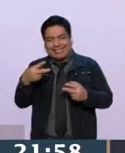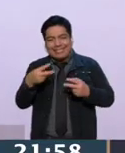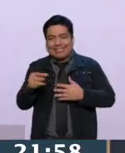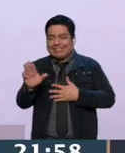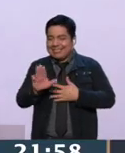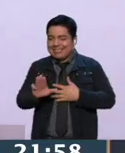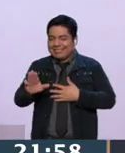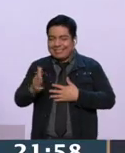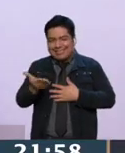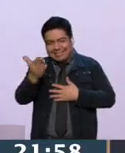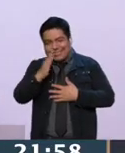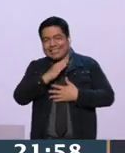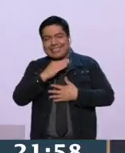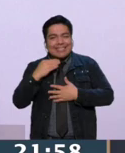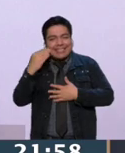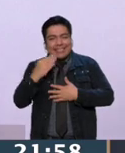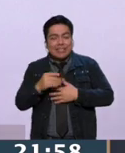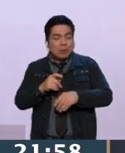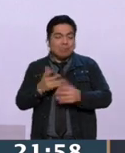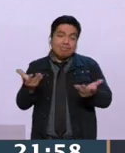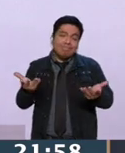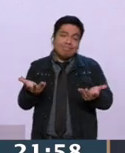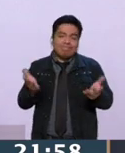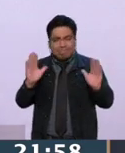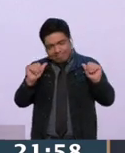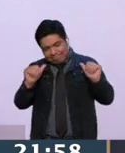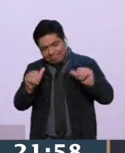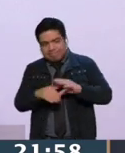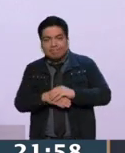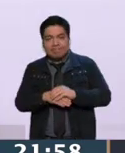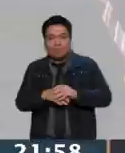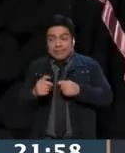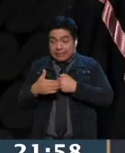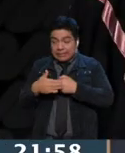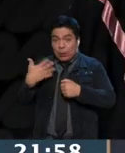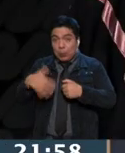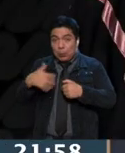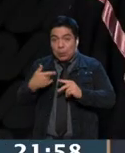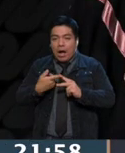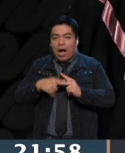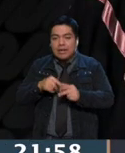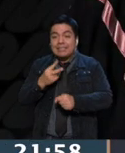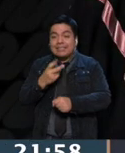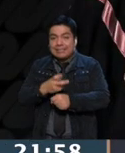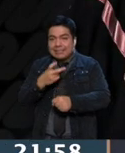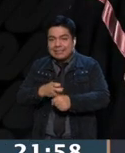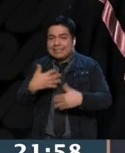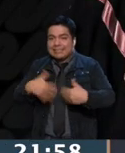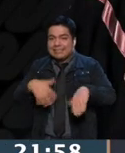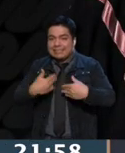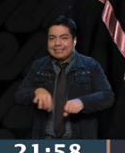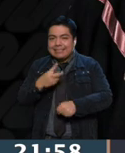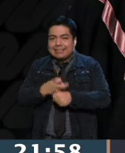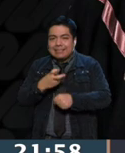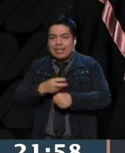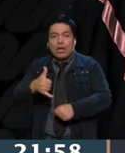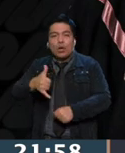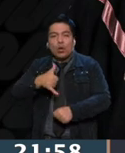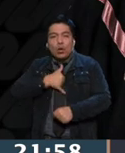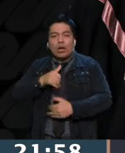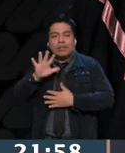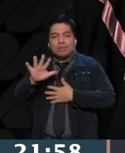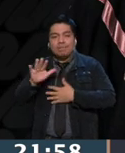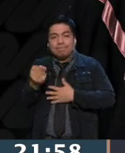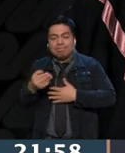semana. Gracias, Braulio, nos vemos el próximo Es momento miércoles. de despedirnos, pero no se vaya porque en unos minutos comienza el segundo episodio de Yo Nací 5